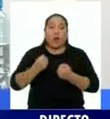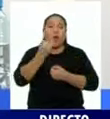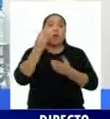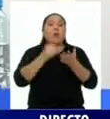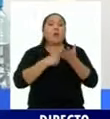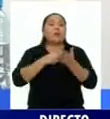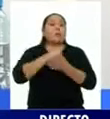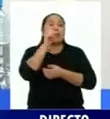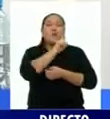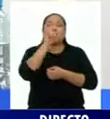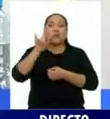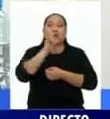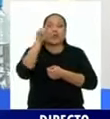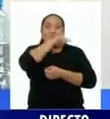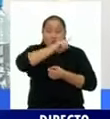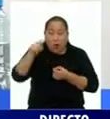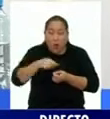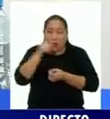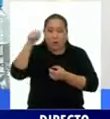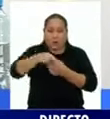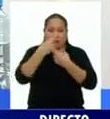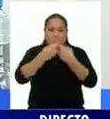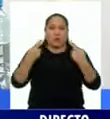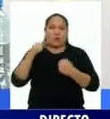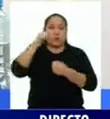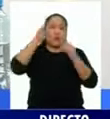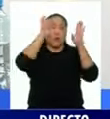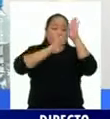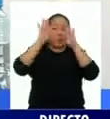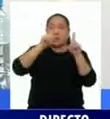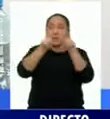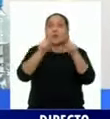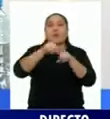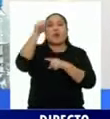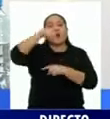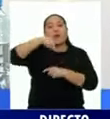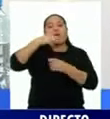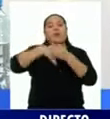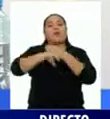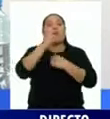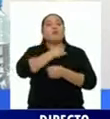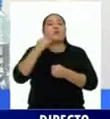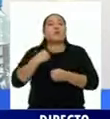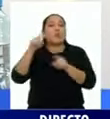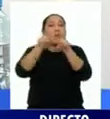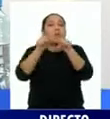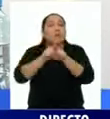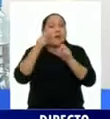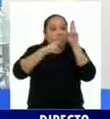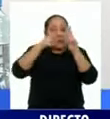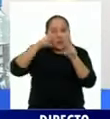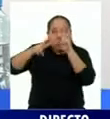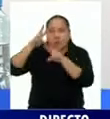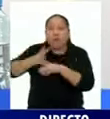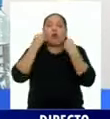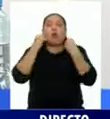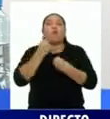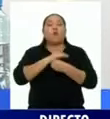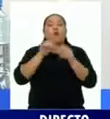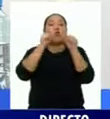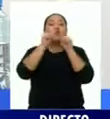utilizan cabalmente todos esos recursos, que es una preocupación que tenemos también en el Ministerio. Vamos a revisar entonces cómo están las cifras